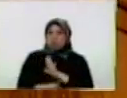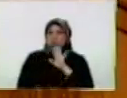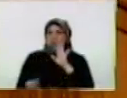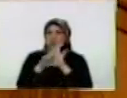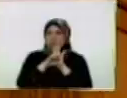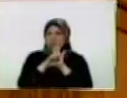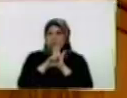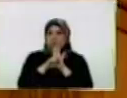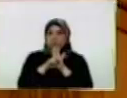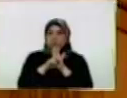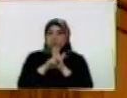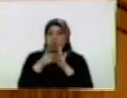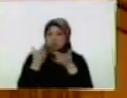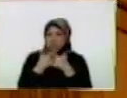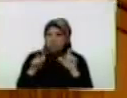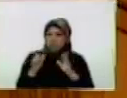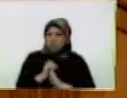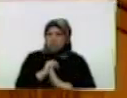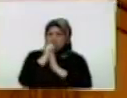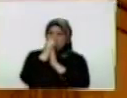legítimos y tan líderes,